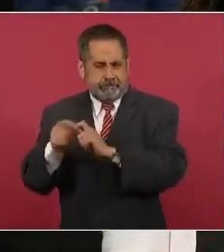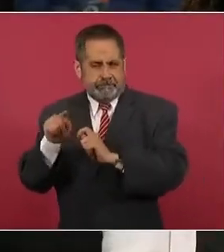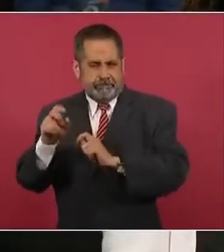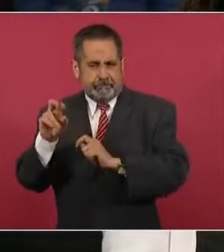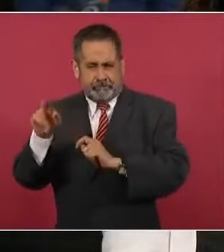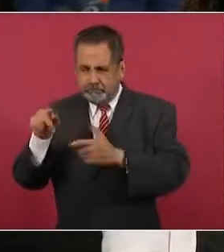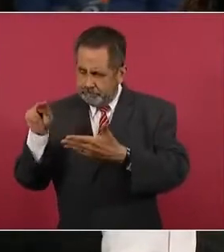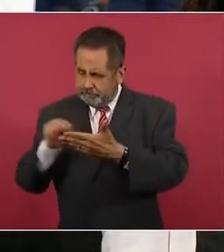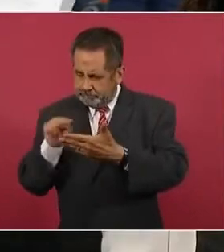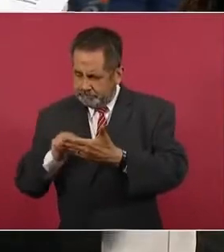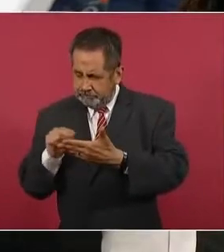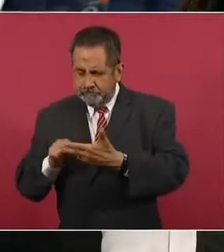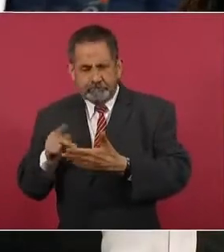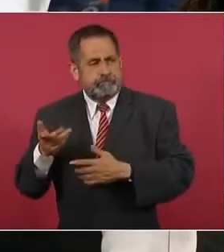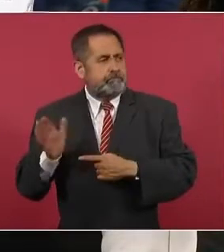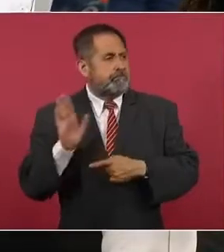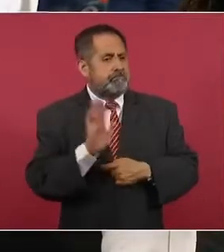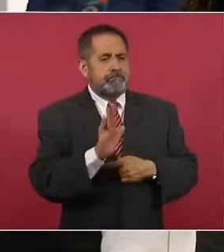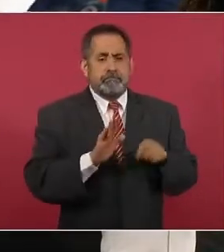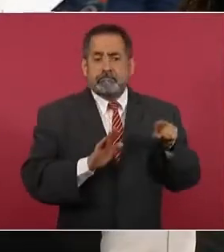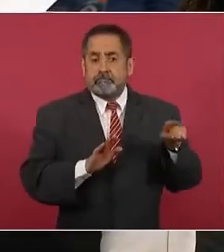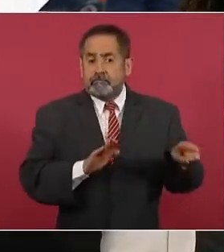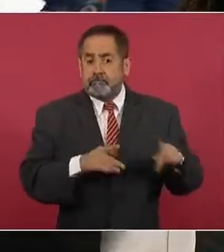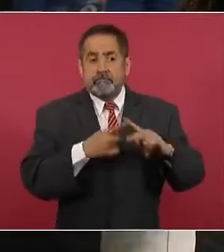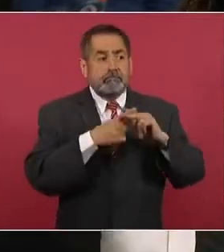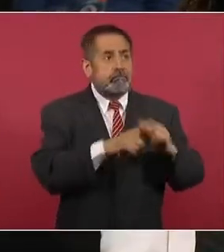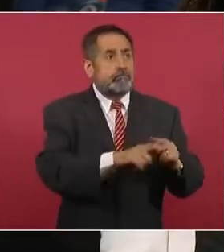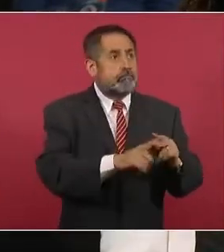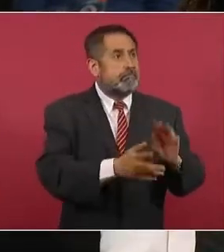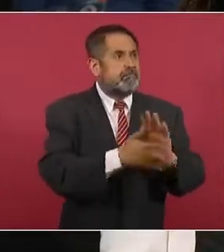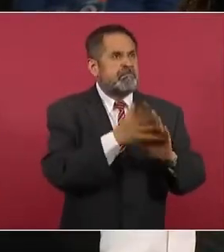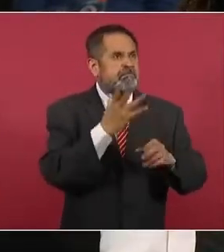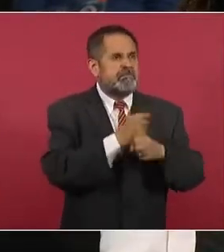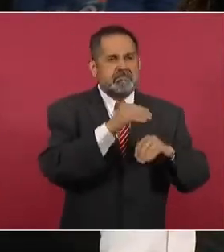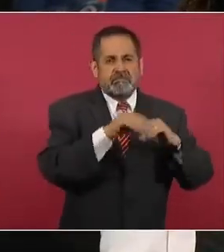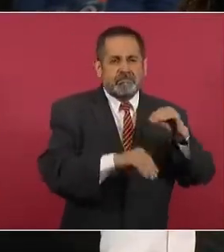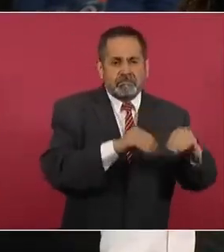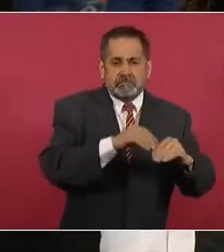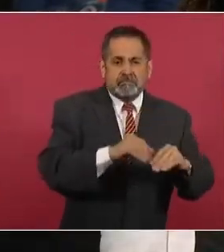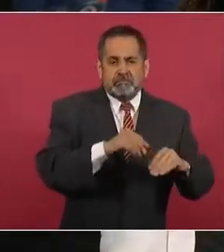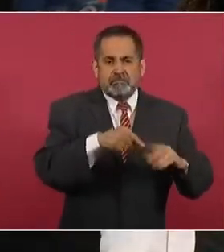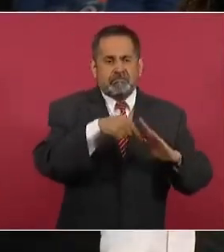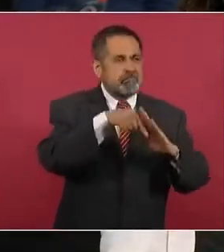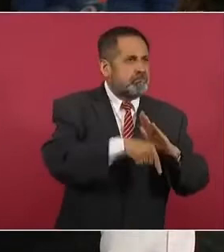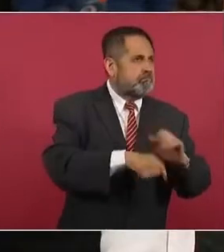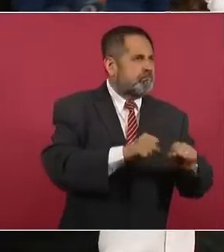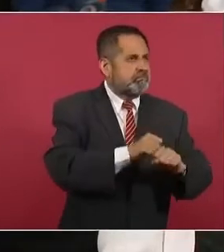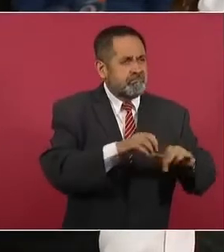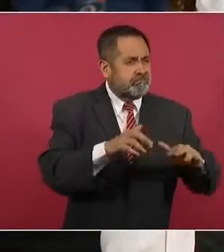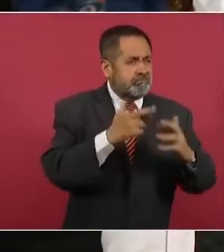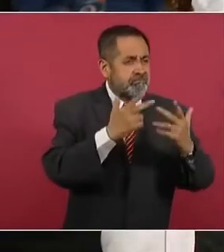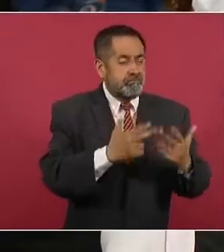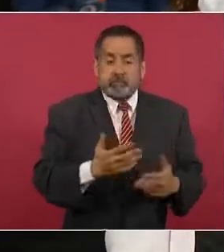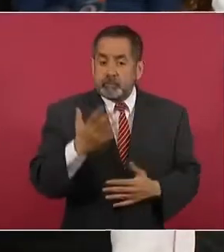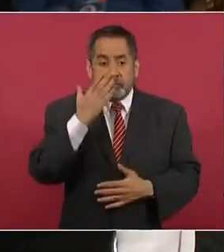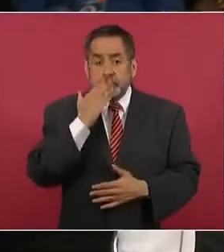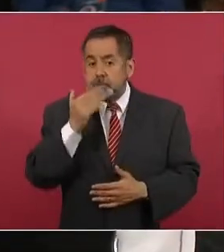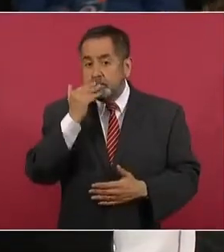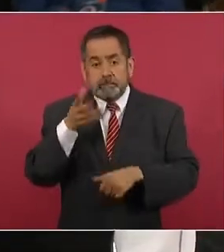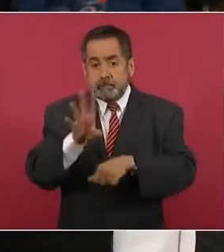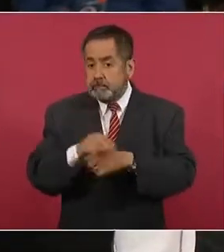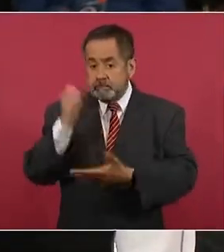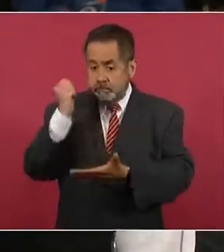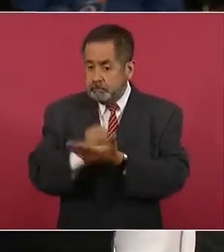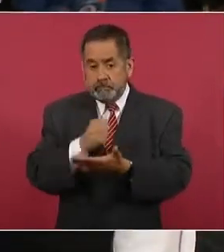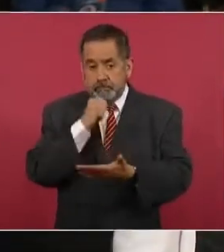esta hidroeléctrica que impactó, que fue a dinamitar, no cuenta con ningún permiso. Tienen documentos